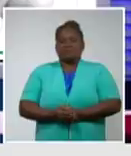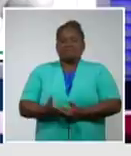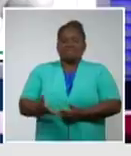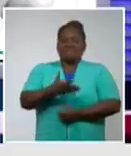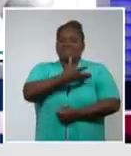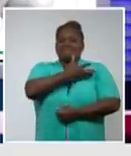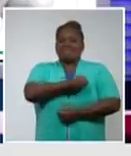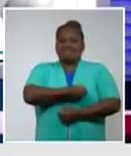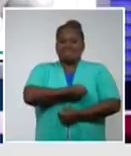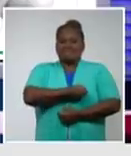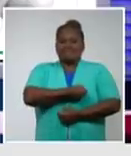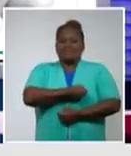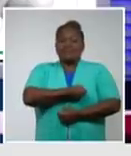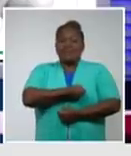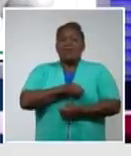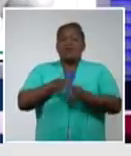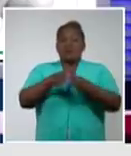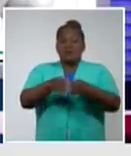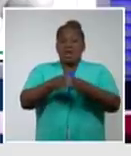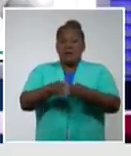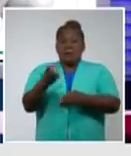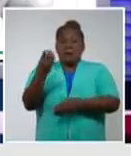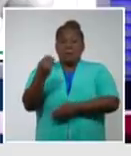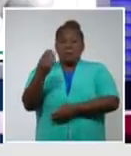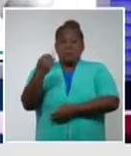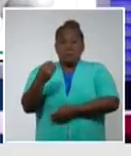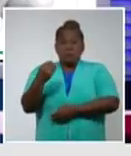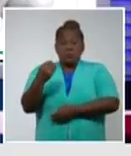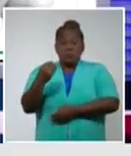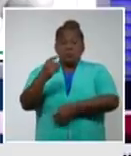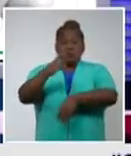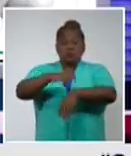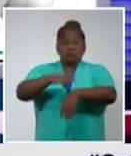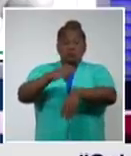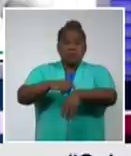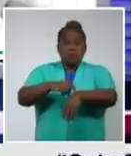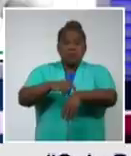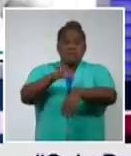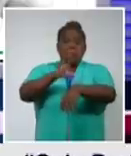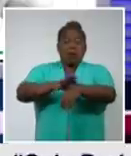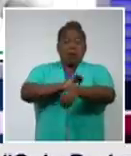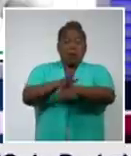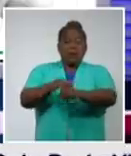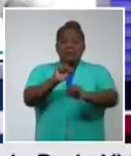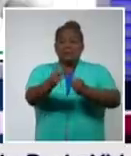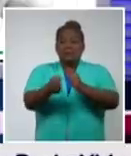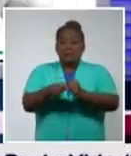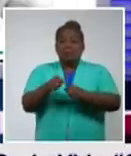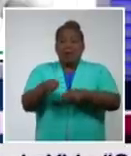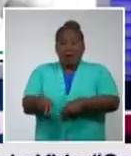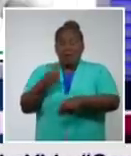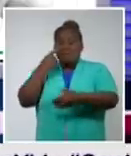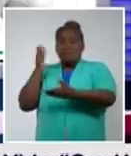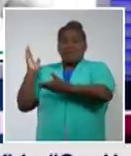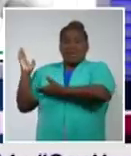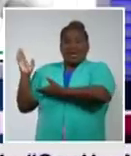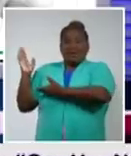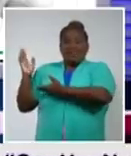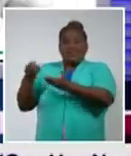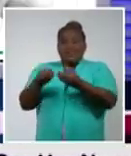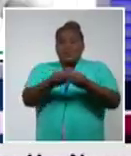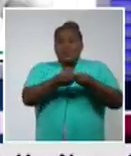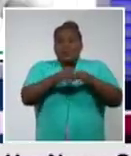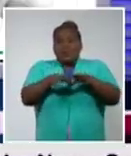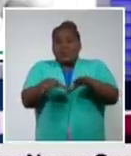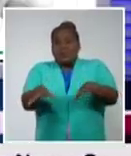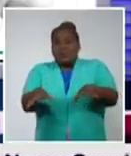una provincia que tuvo durante mucho tiempo la enfermedad bajo control ahora muestre estos índices de transmisión del virus y que